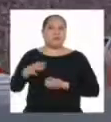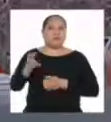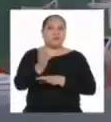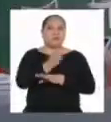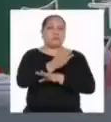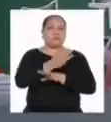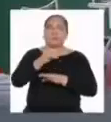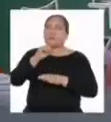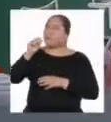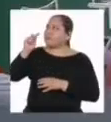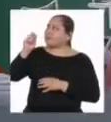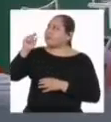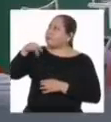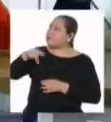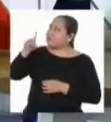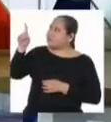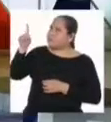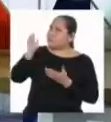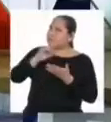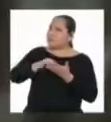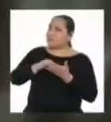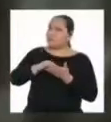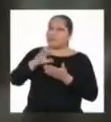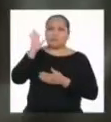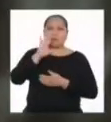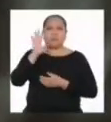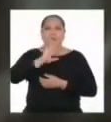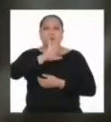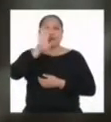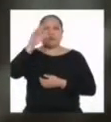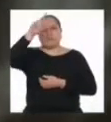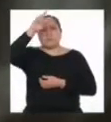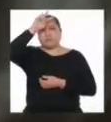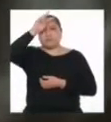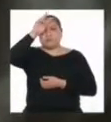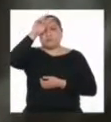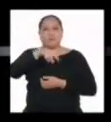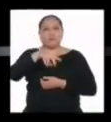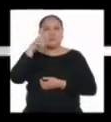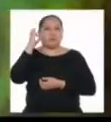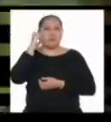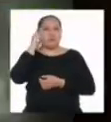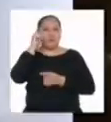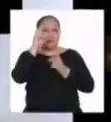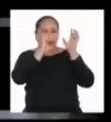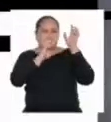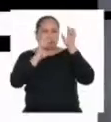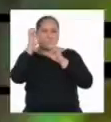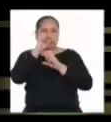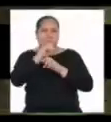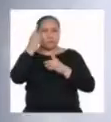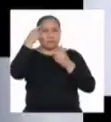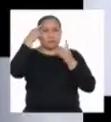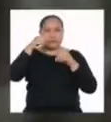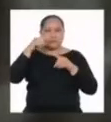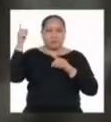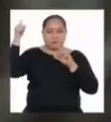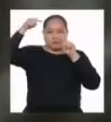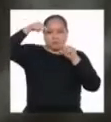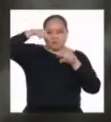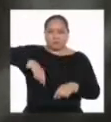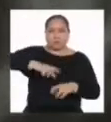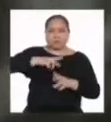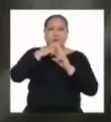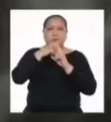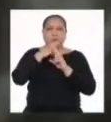Ato, ¿otra vez tú? Hola, Yaremis, y hola a todo el Perú. Escuché tus interrogantes y decidí bajar para responder